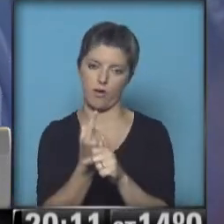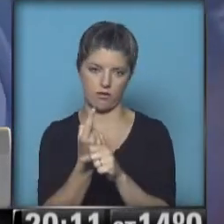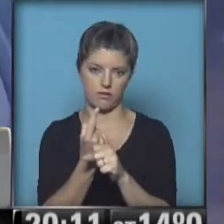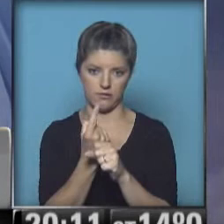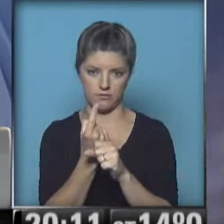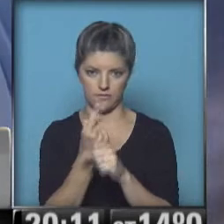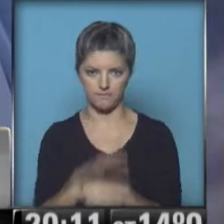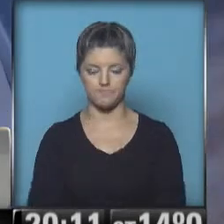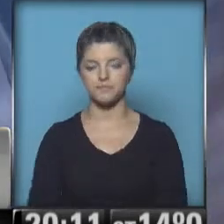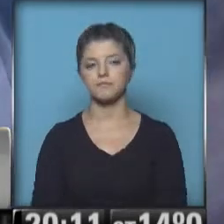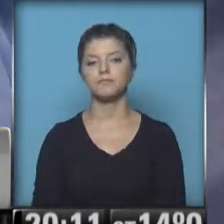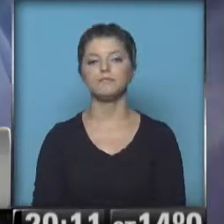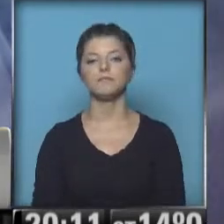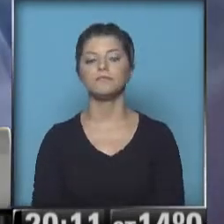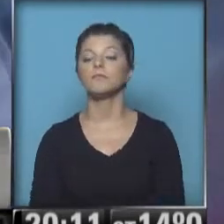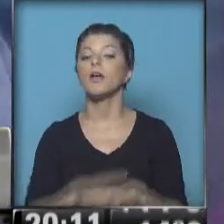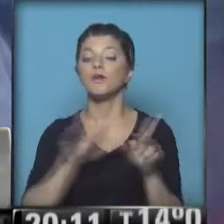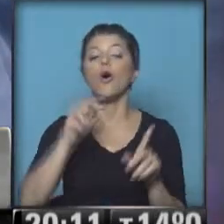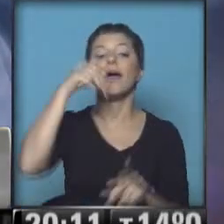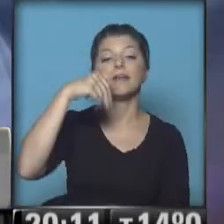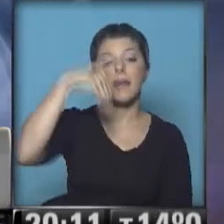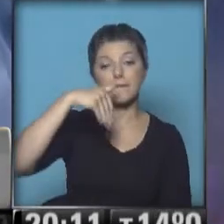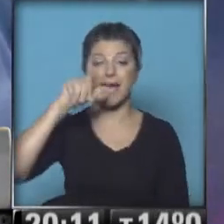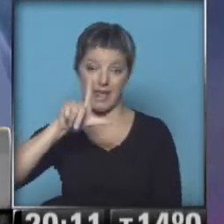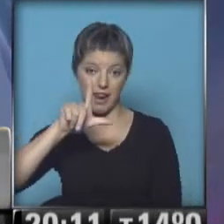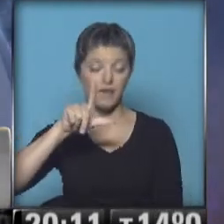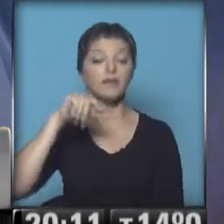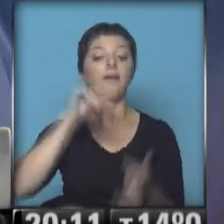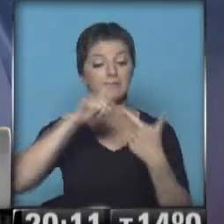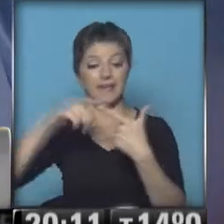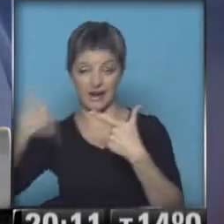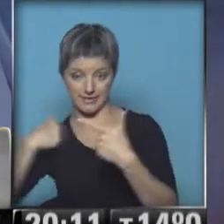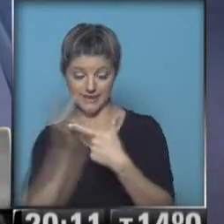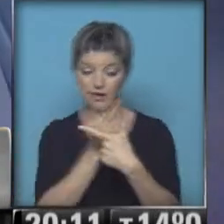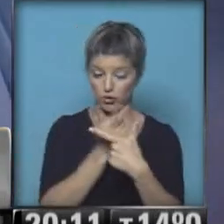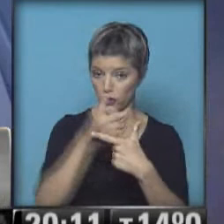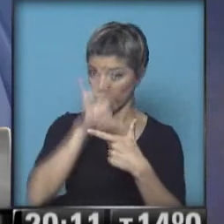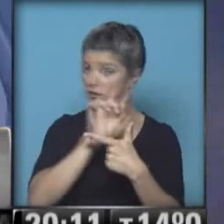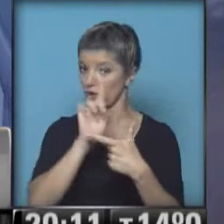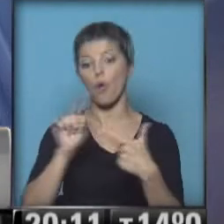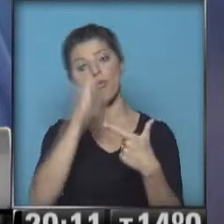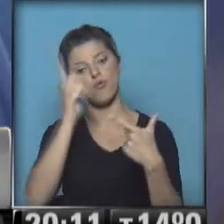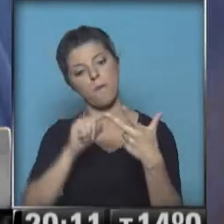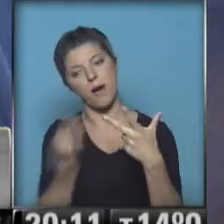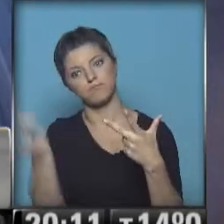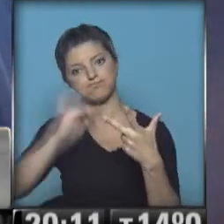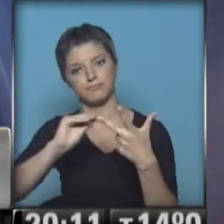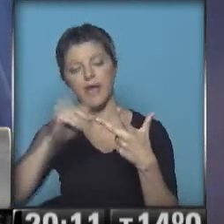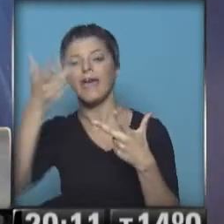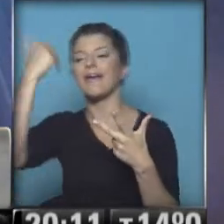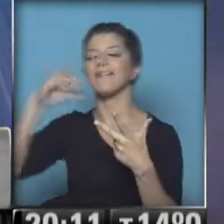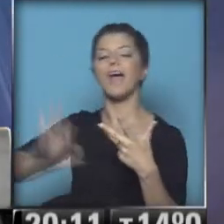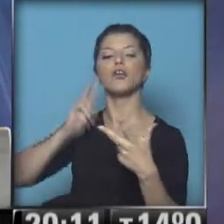no entre el mdl de paul singer y la argentina sino un tercero como decíamos que ha renegociado deuda en 2005